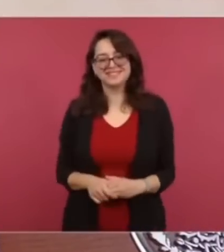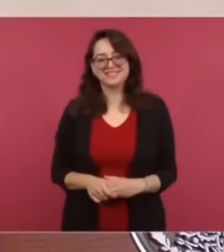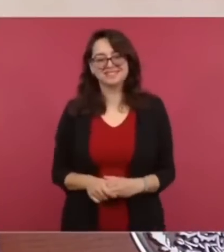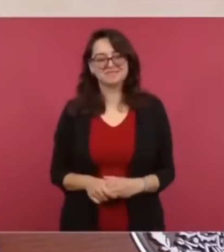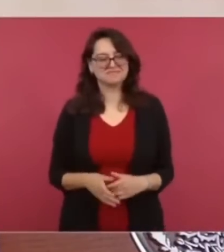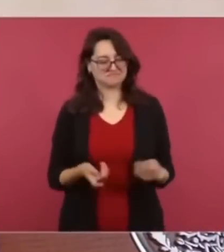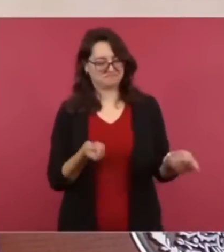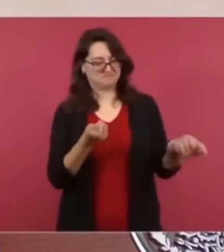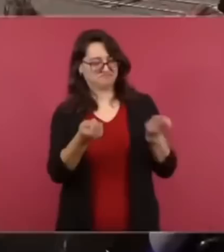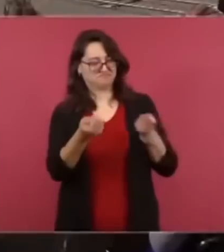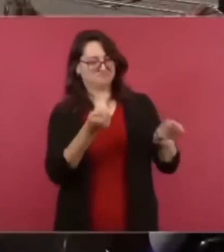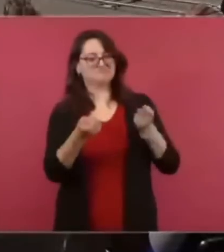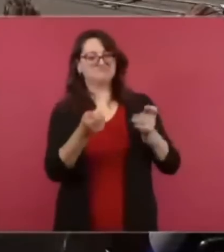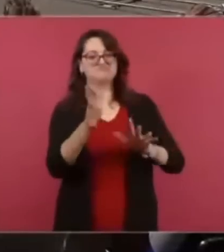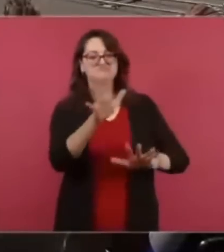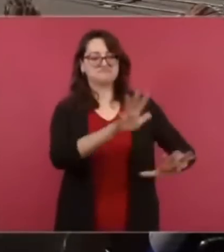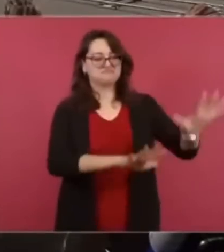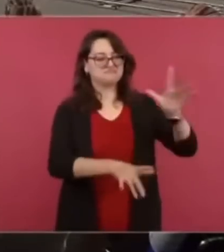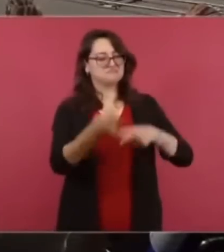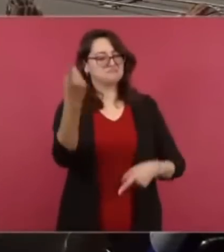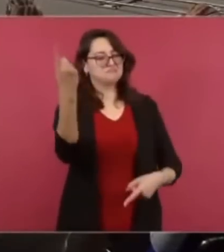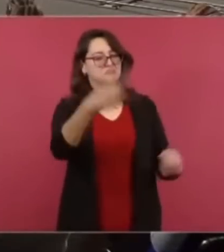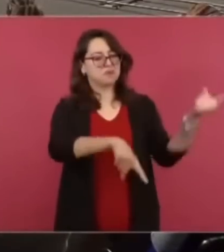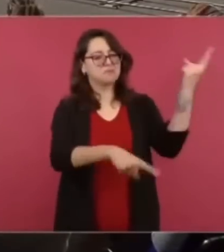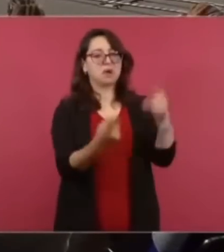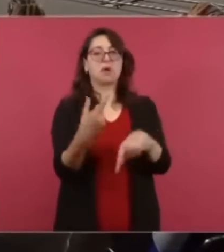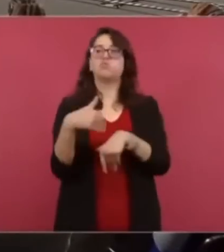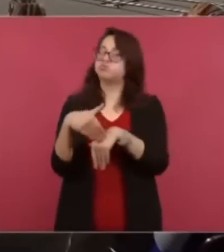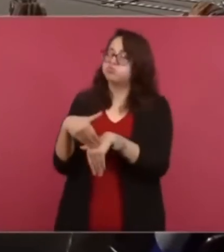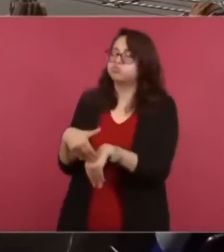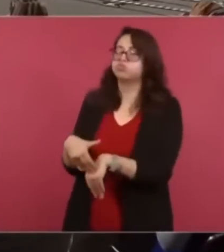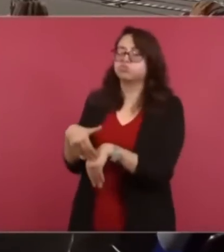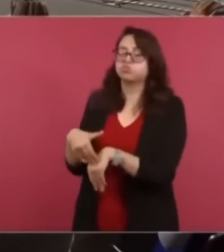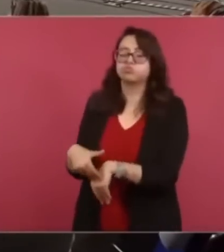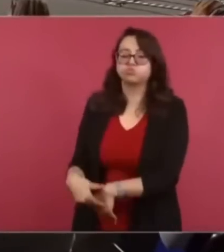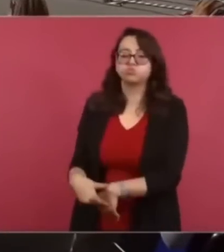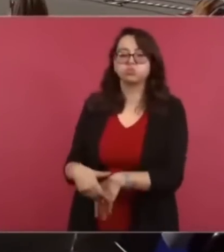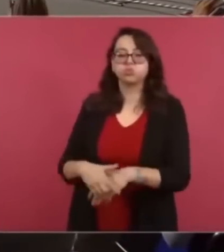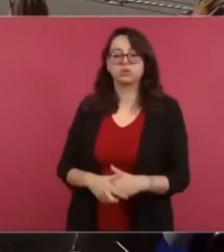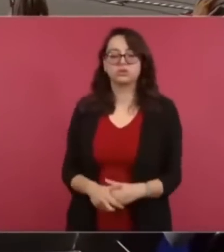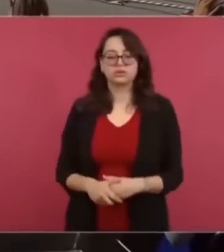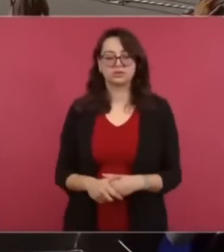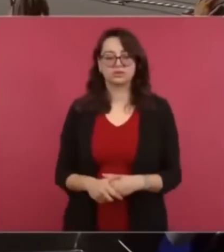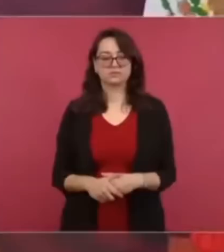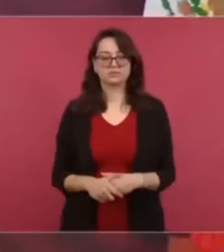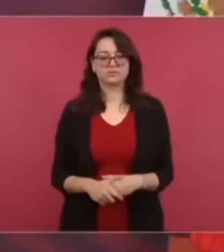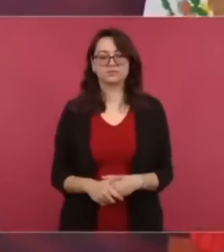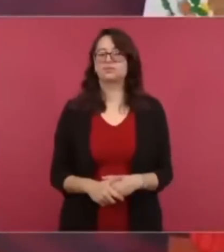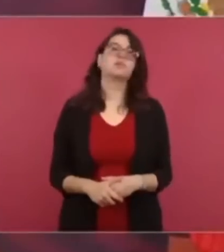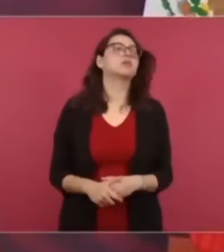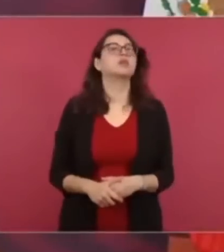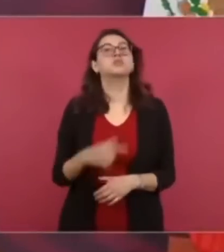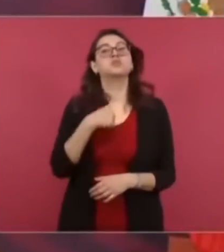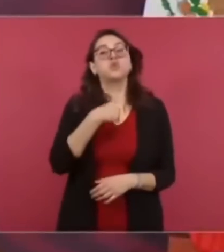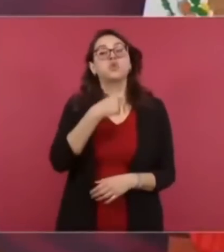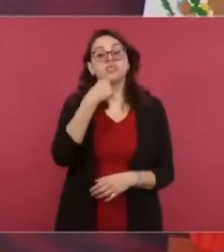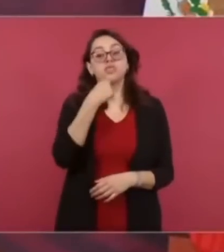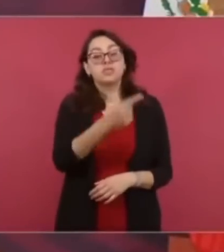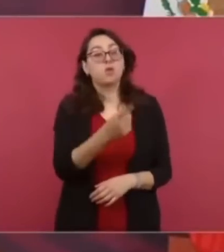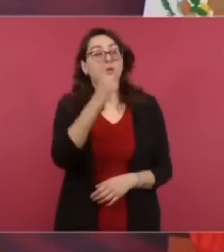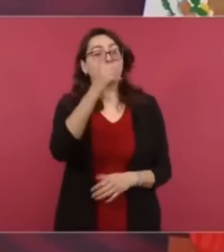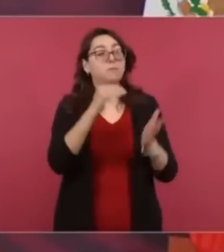de los medios, pero no a 1, a 10, yo digo 1 millón